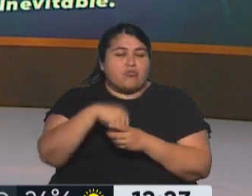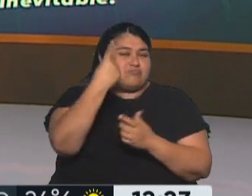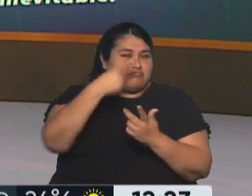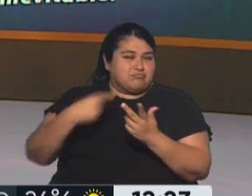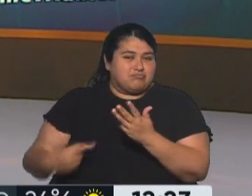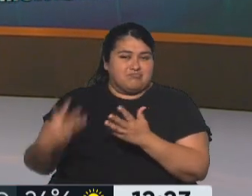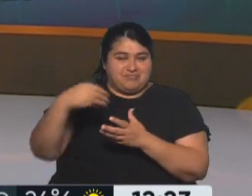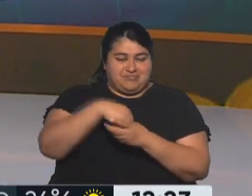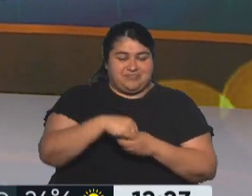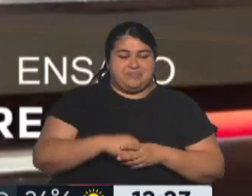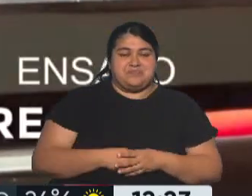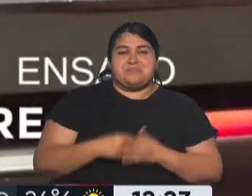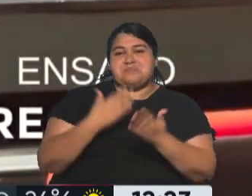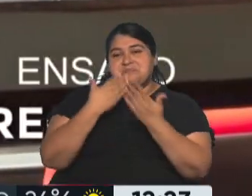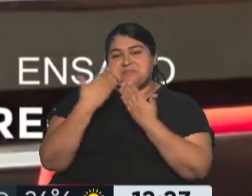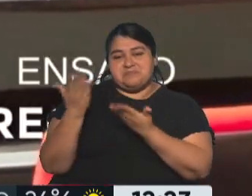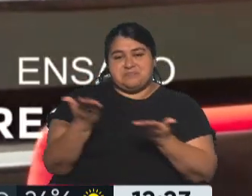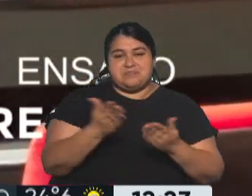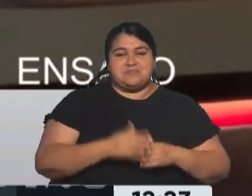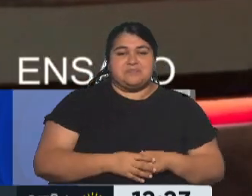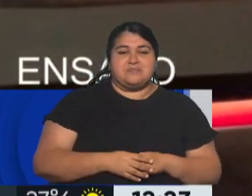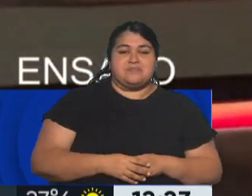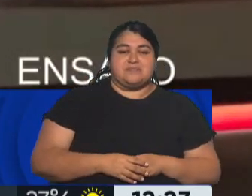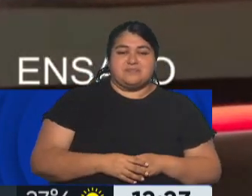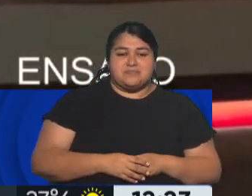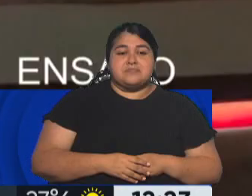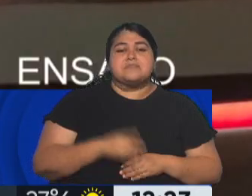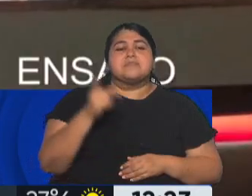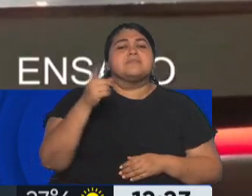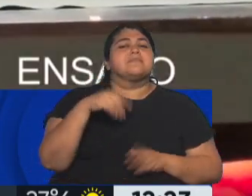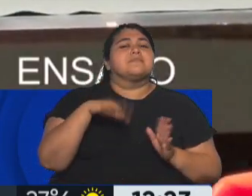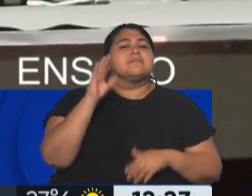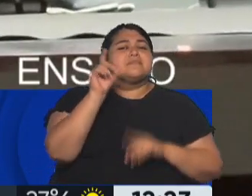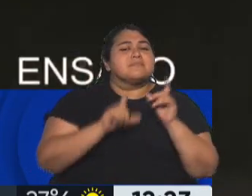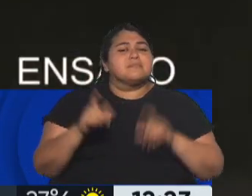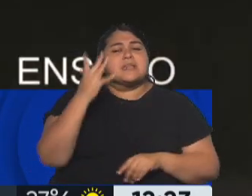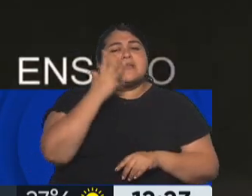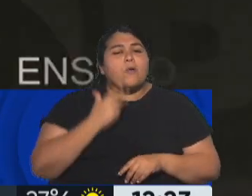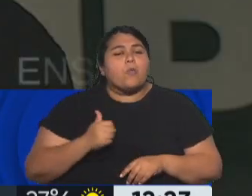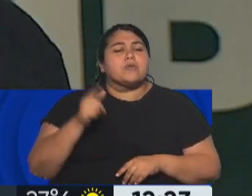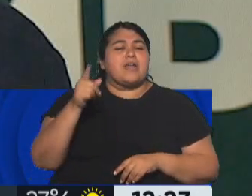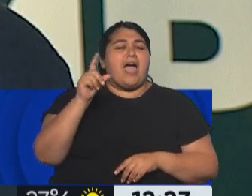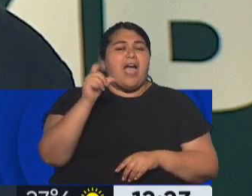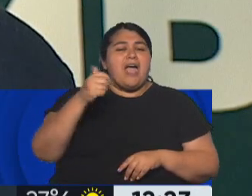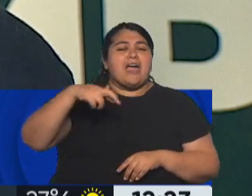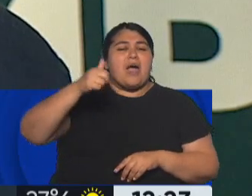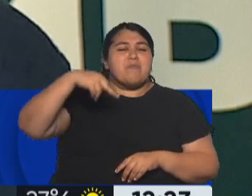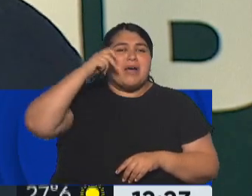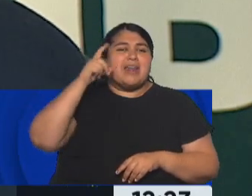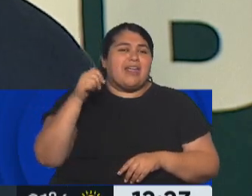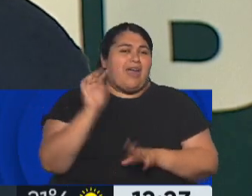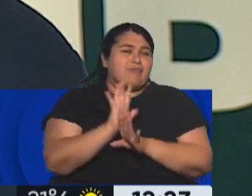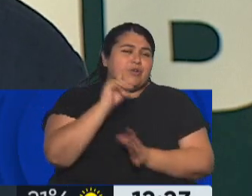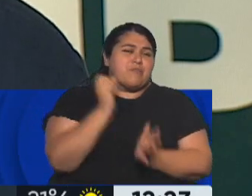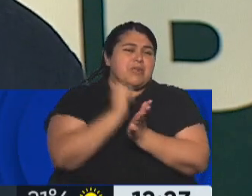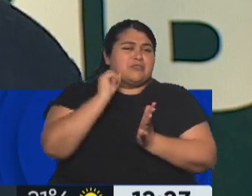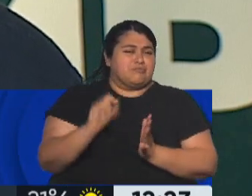Eduardo blanco estuvimos con ellos Creo que van a encontrar aquella gente que le gustan las historias de campanela que creo que ya tienen un sello propio